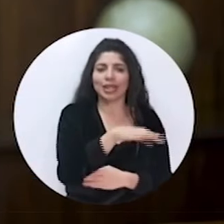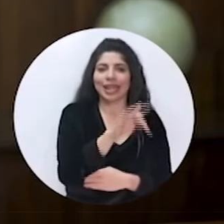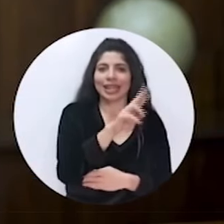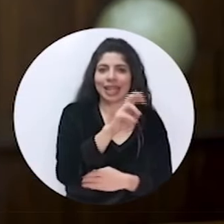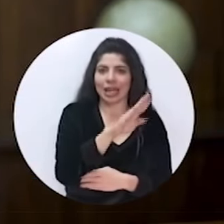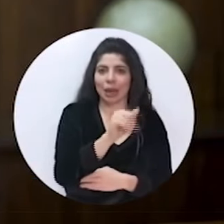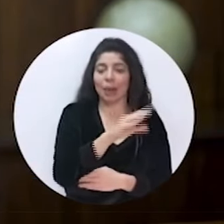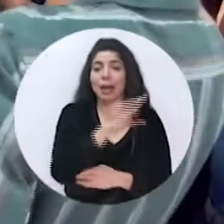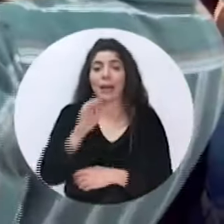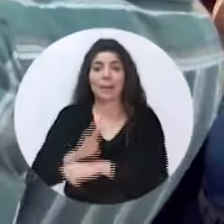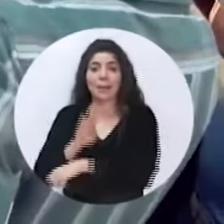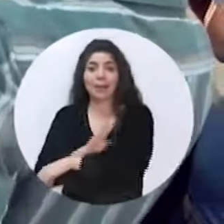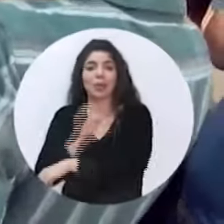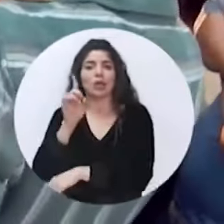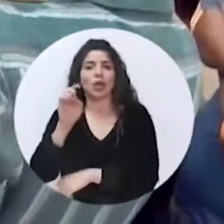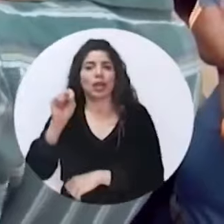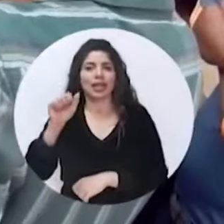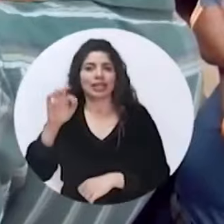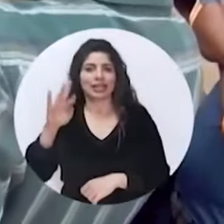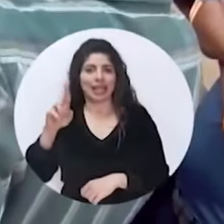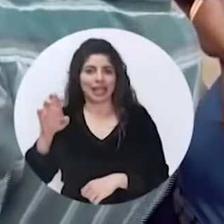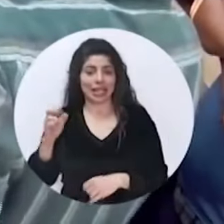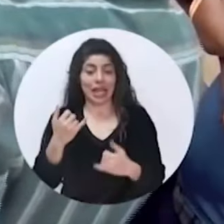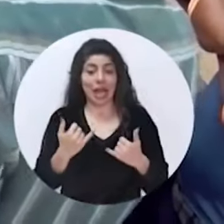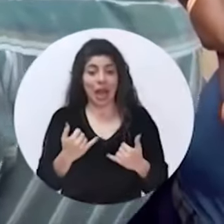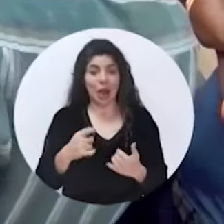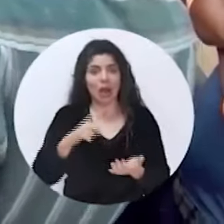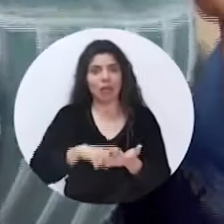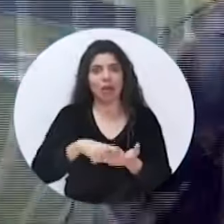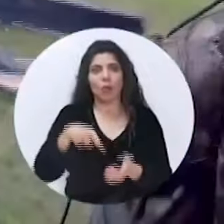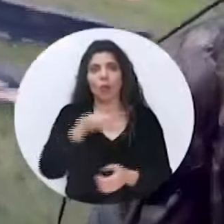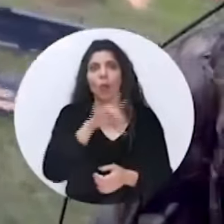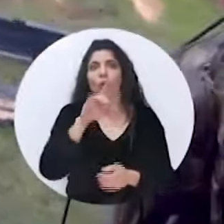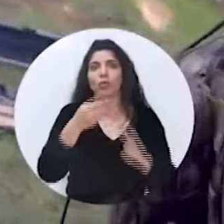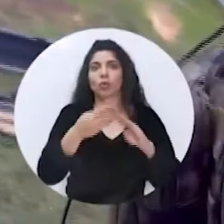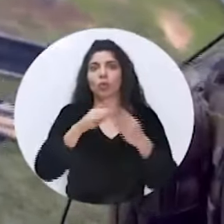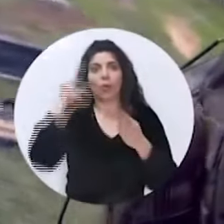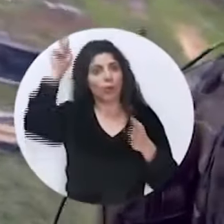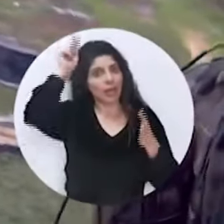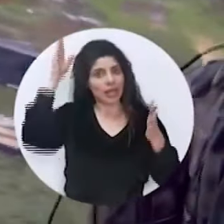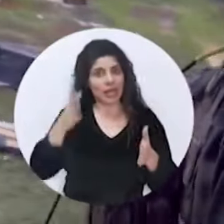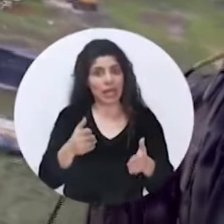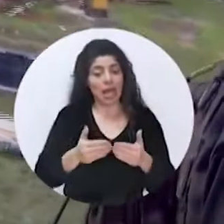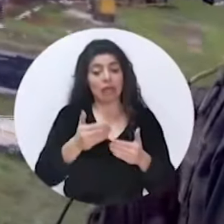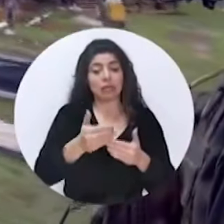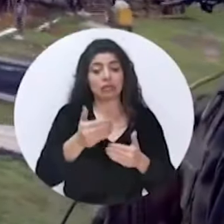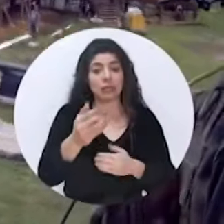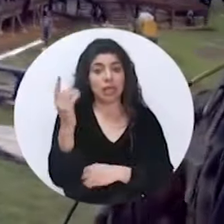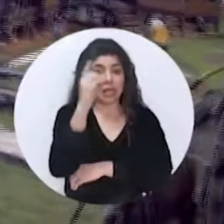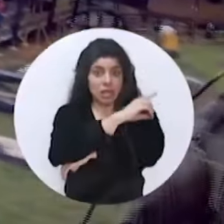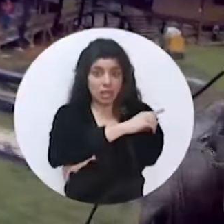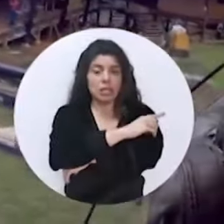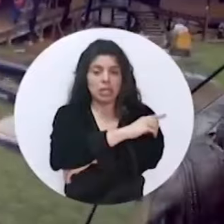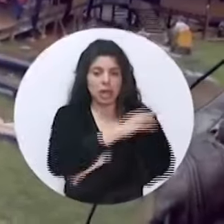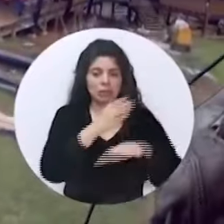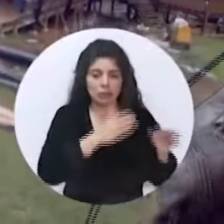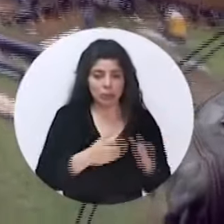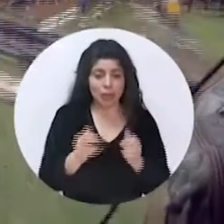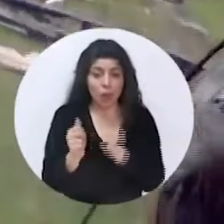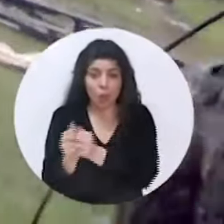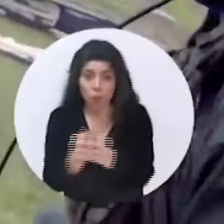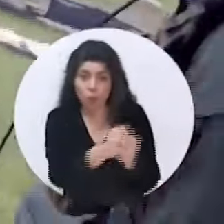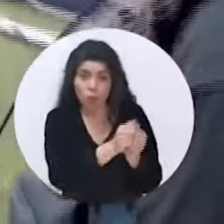y Bribri de Salitre, para saldar pendientes que tenemos como país con los 8 pueblos indígenas. En los próximos días